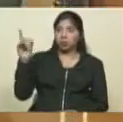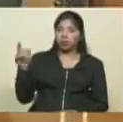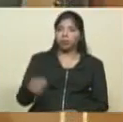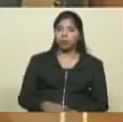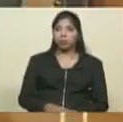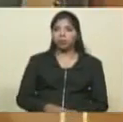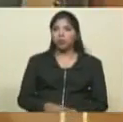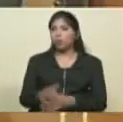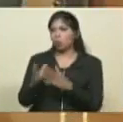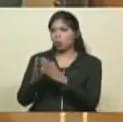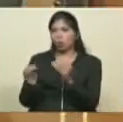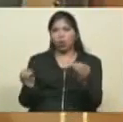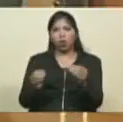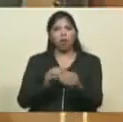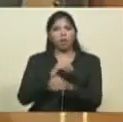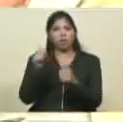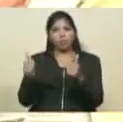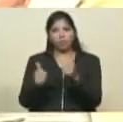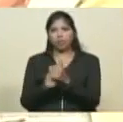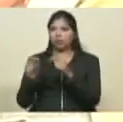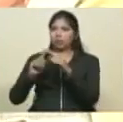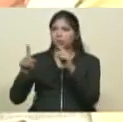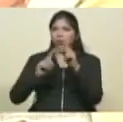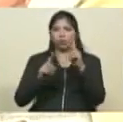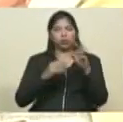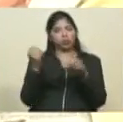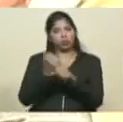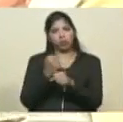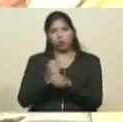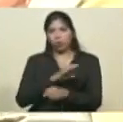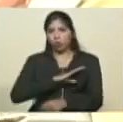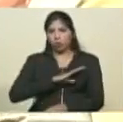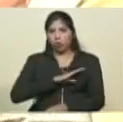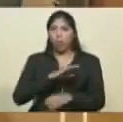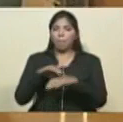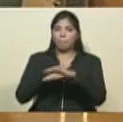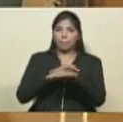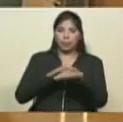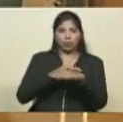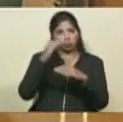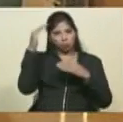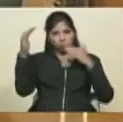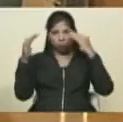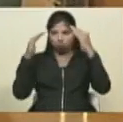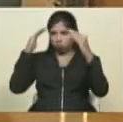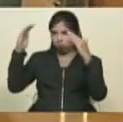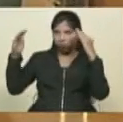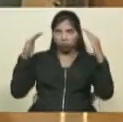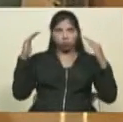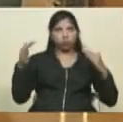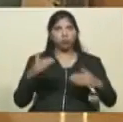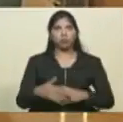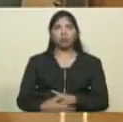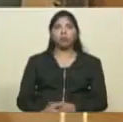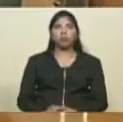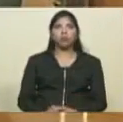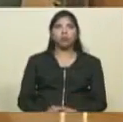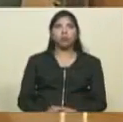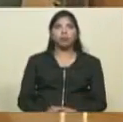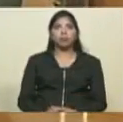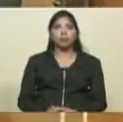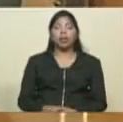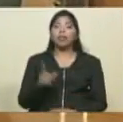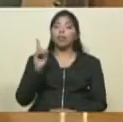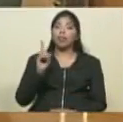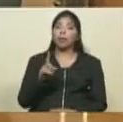los vicepresidentes de gobierno en sus distintas áreas, de los ministros y ministras del gobierno bolivariano, así como de los